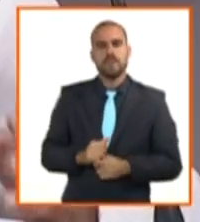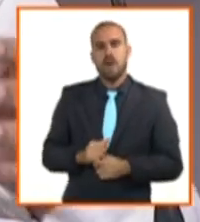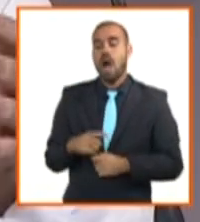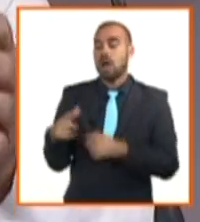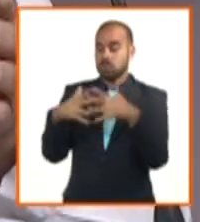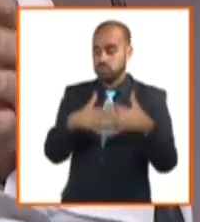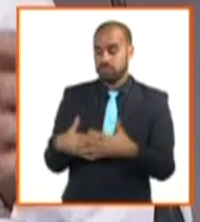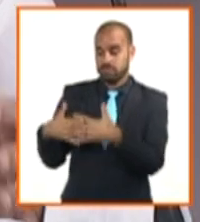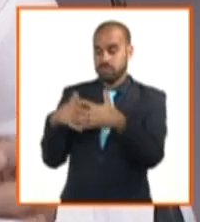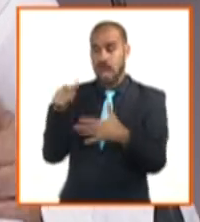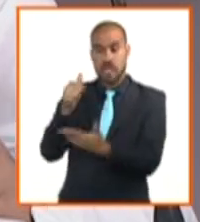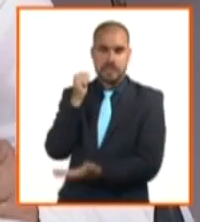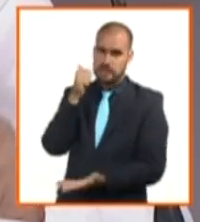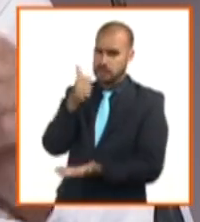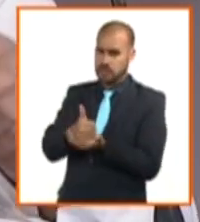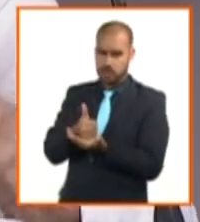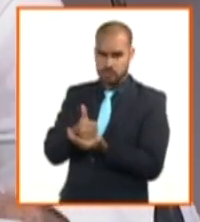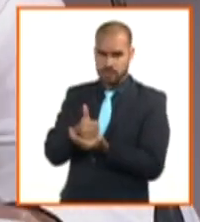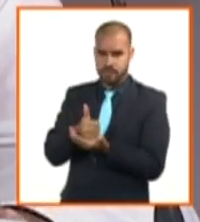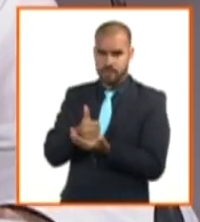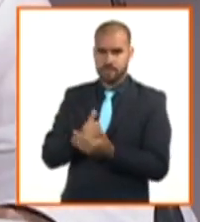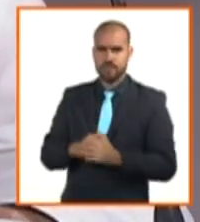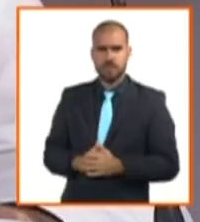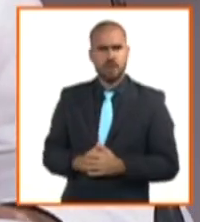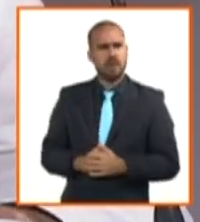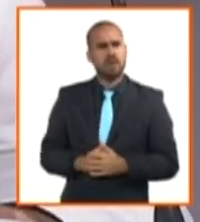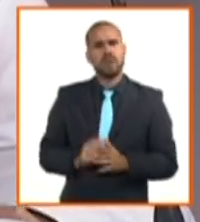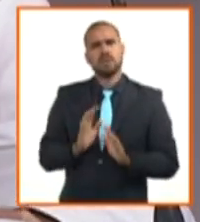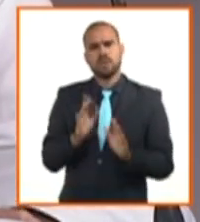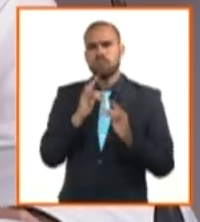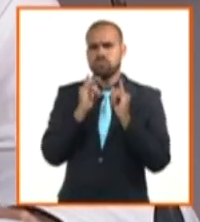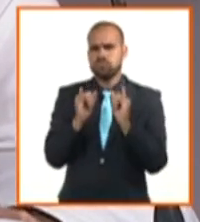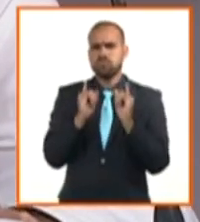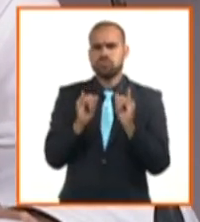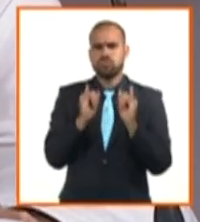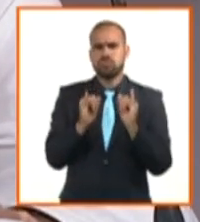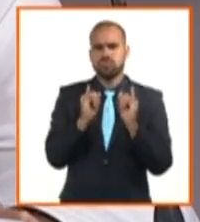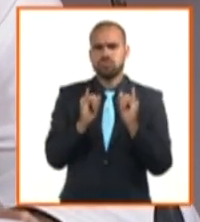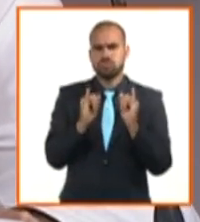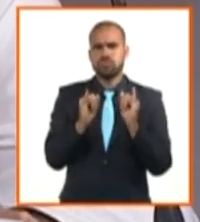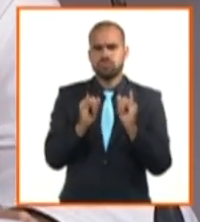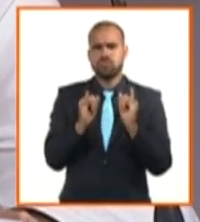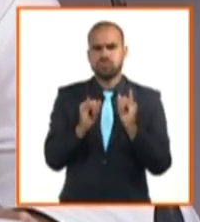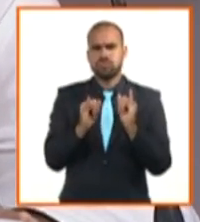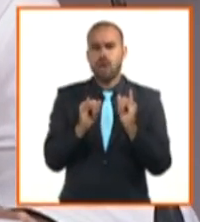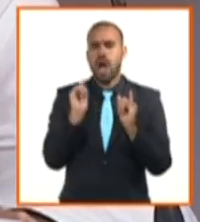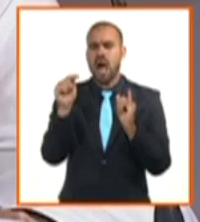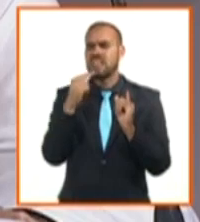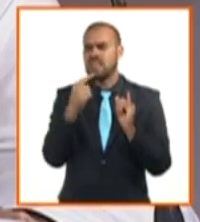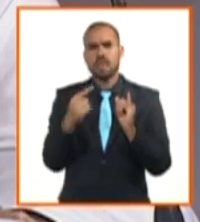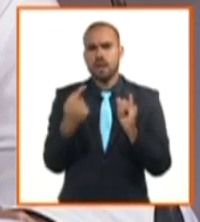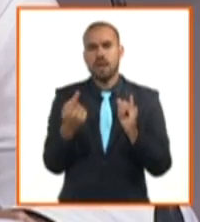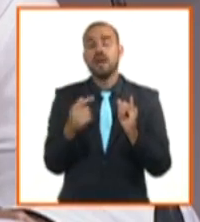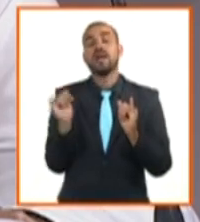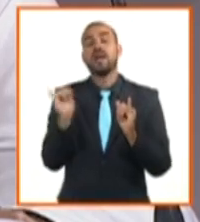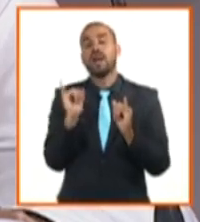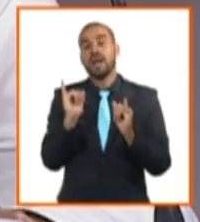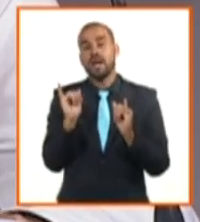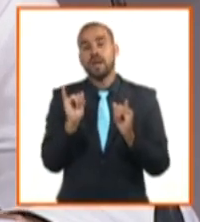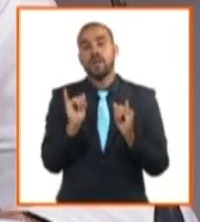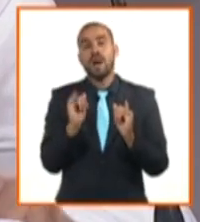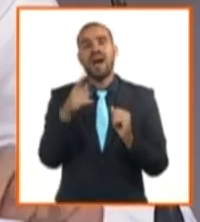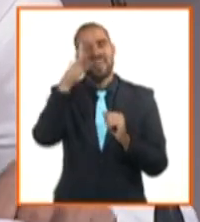pero incluso aún en las informaciones del centro de huracanes siempre dice remitas a las informaciones de los servicios meteorológicos